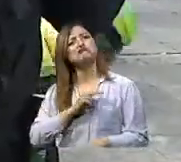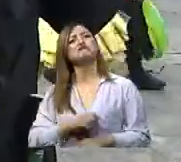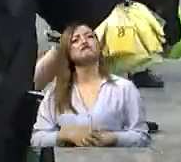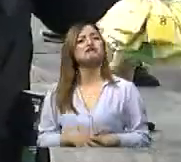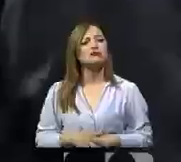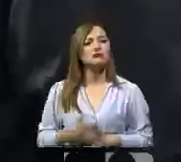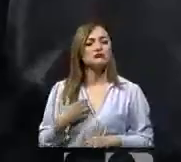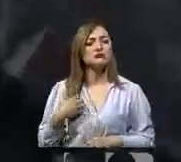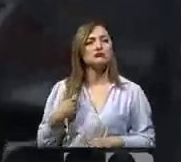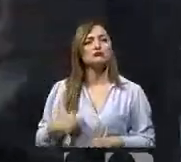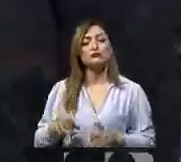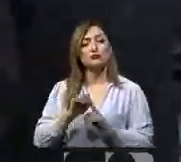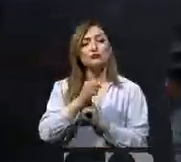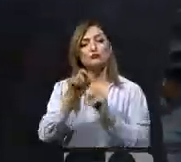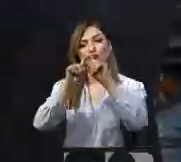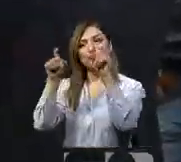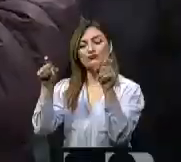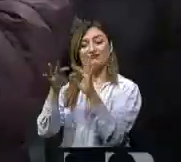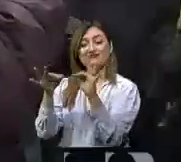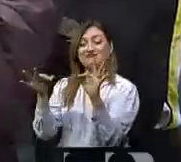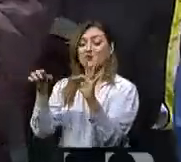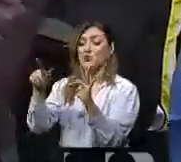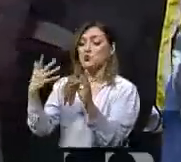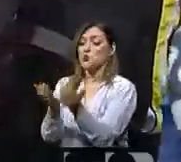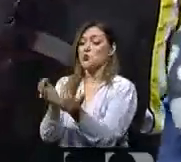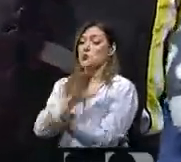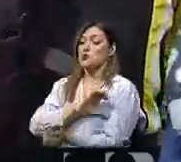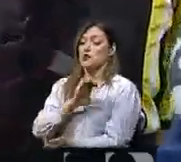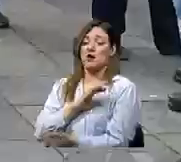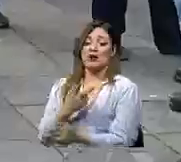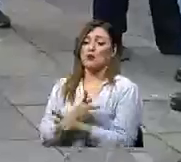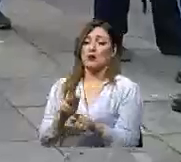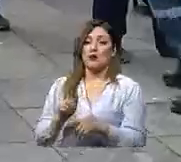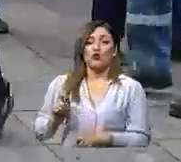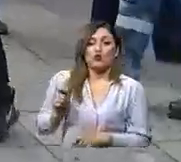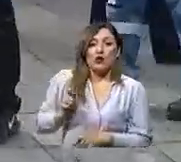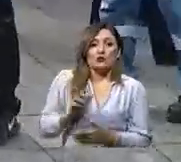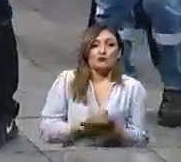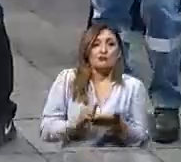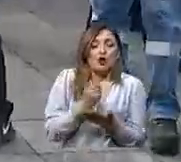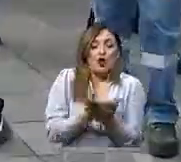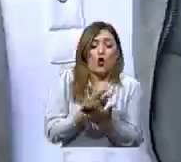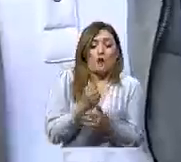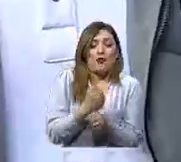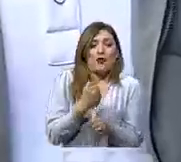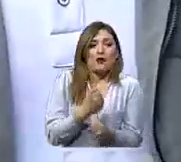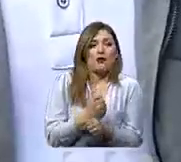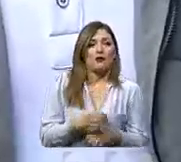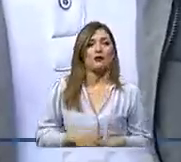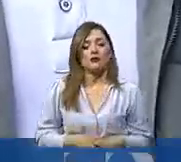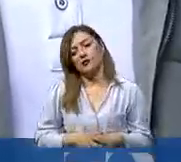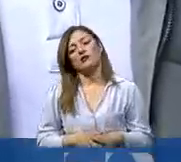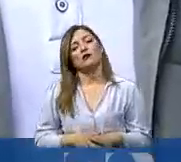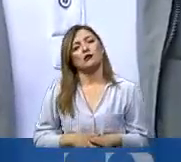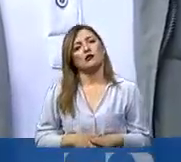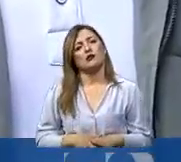Afirman que la situación en Emaseo es insostenible. Incluso deben gastar de su sueldo para los insumos de trabajo. En las manillas yo